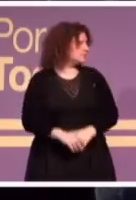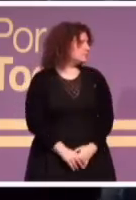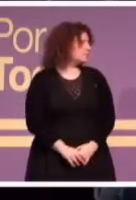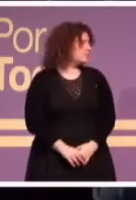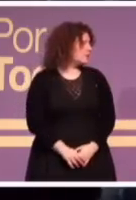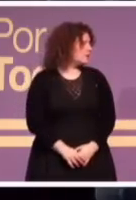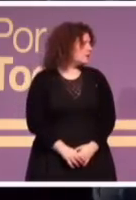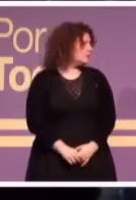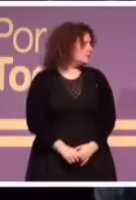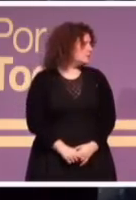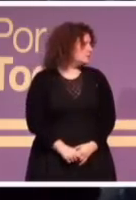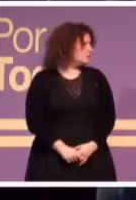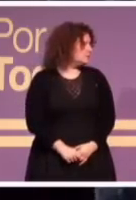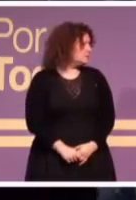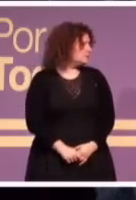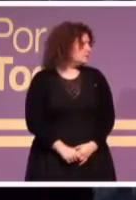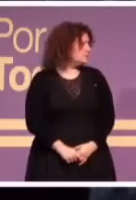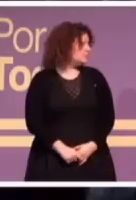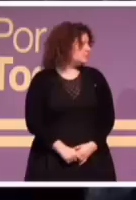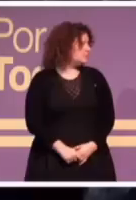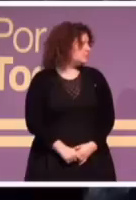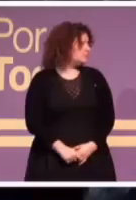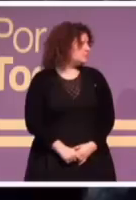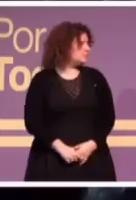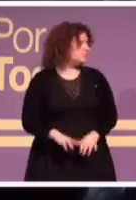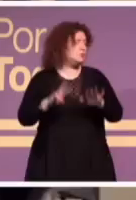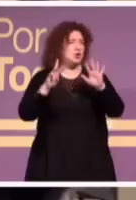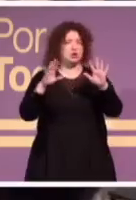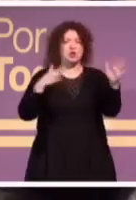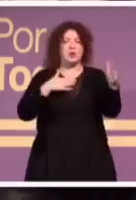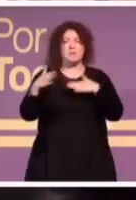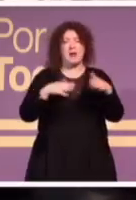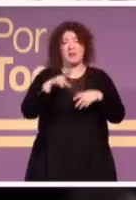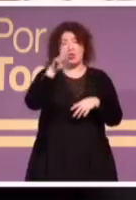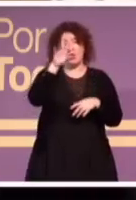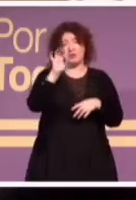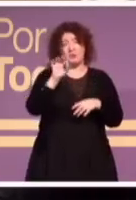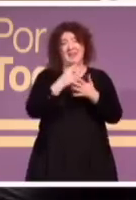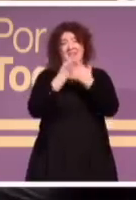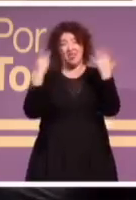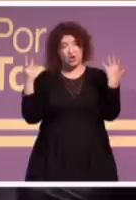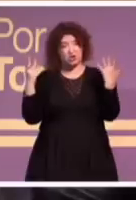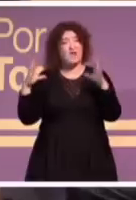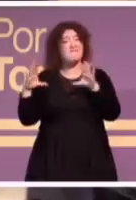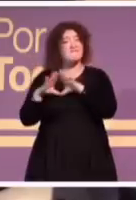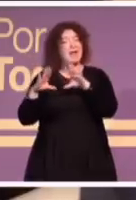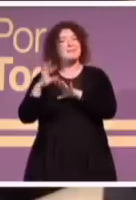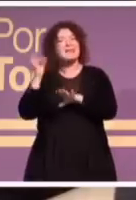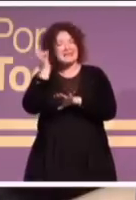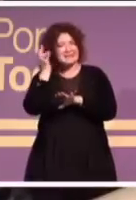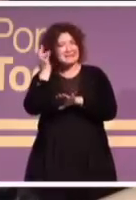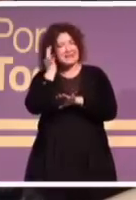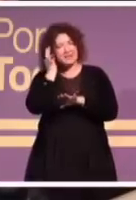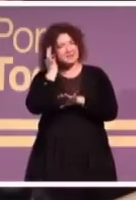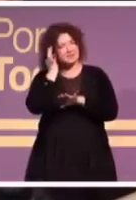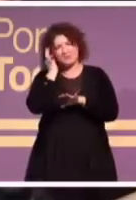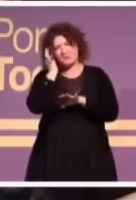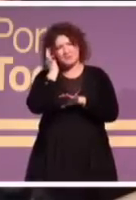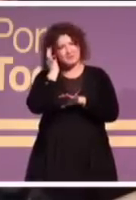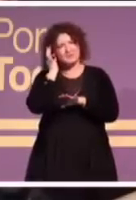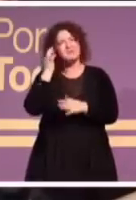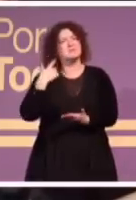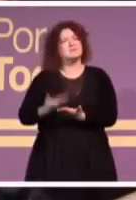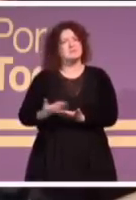Y ese 8 de marzo del 2018, las feministas no solamente